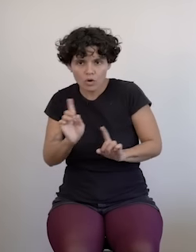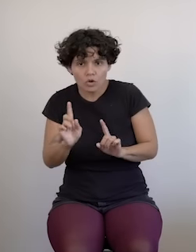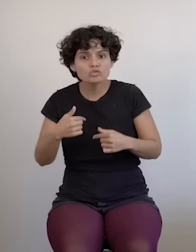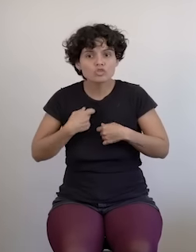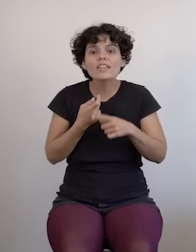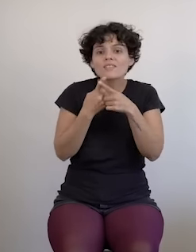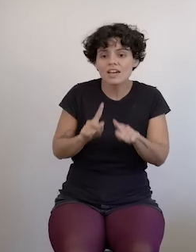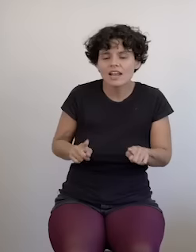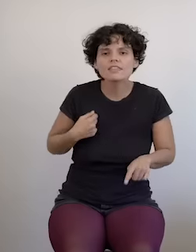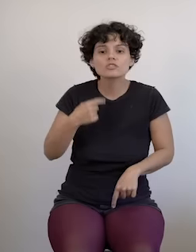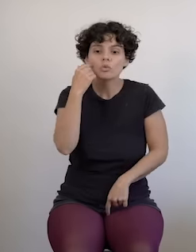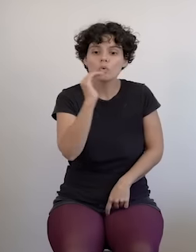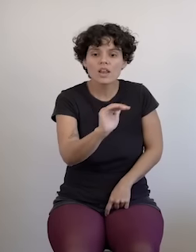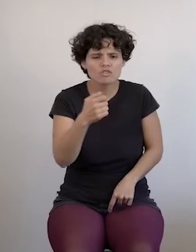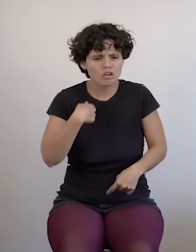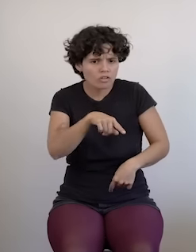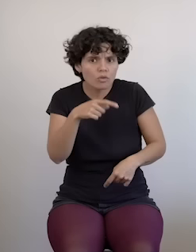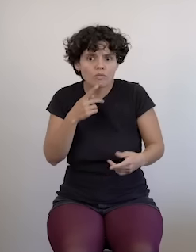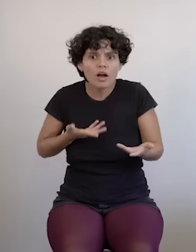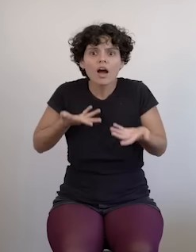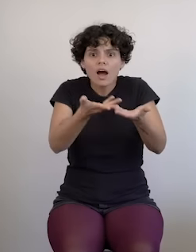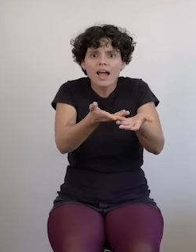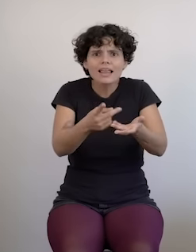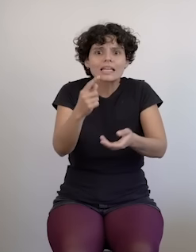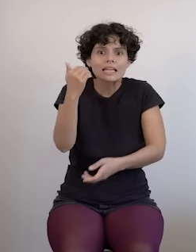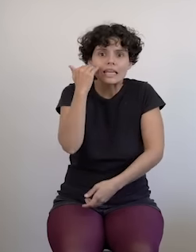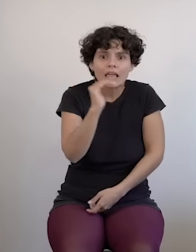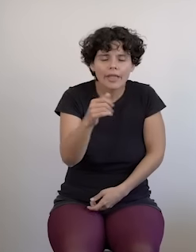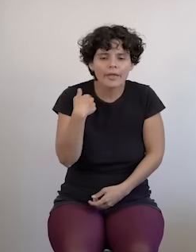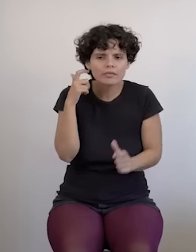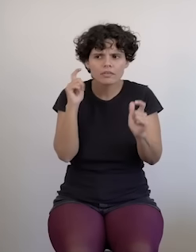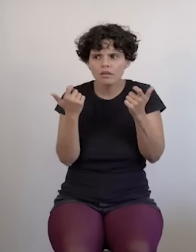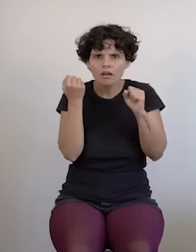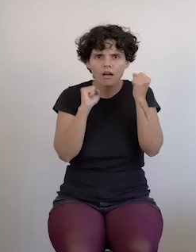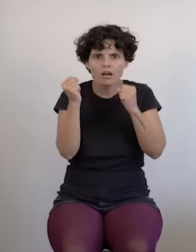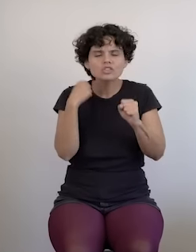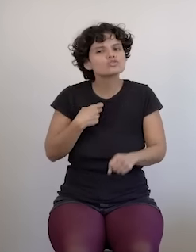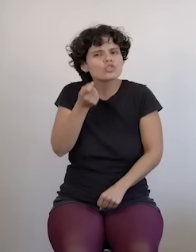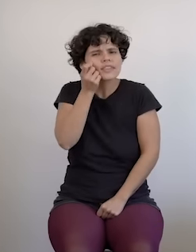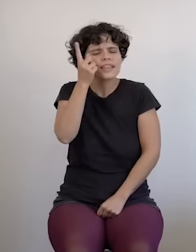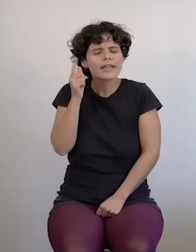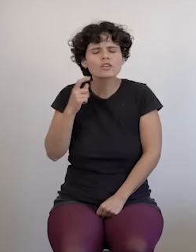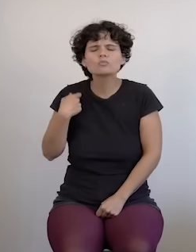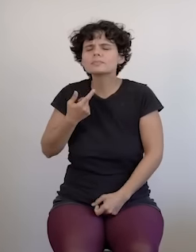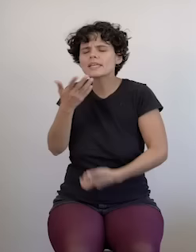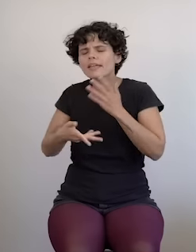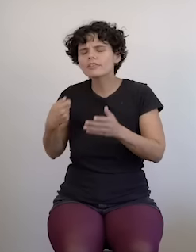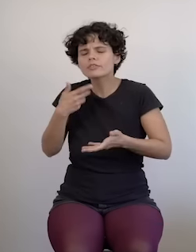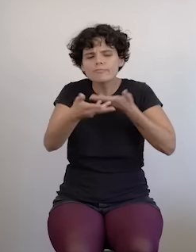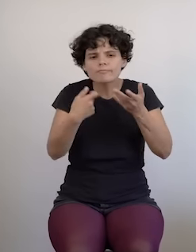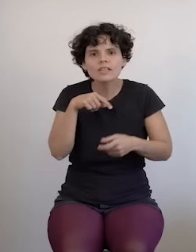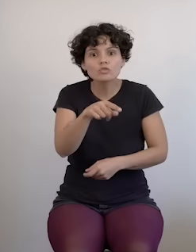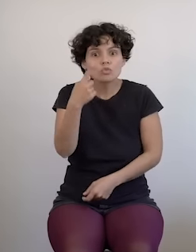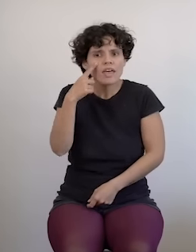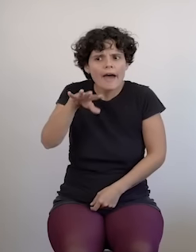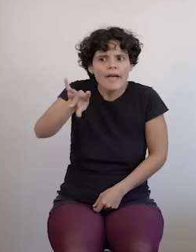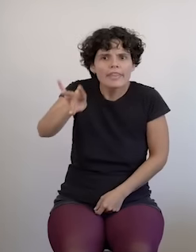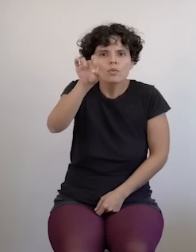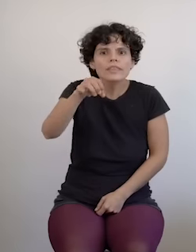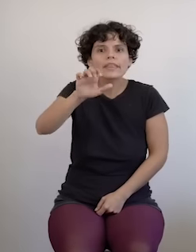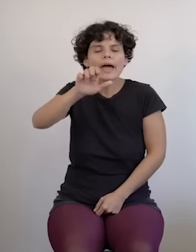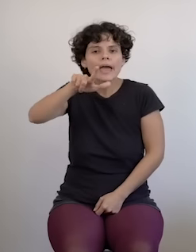está ahí todo paqueado, ¿cachai? Porque sé que a lo mejor a él le va a llegar la canción. Y ahora tú veías al menor, ¿cachai? Como la Flor de